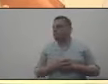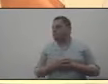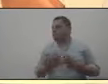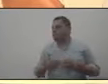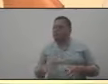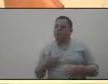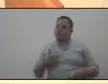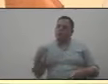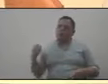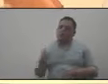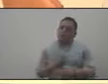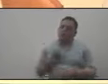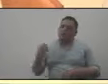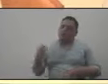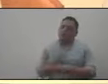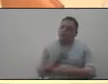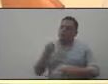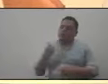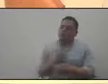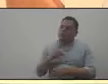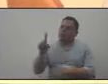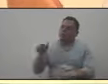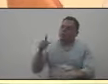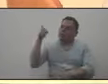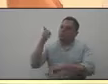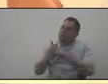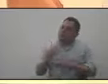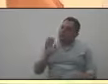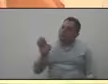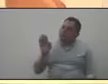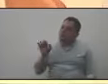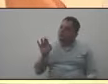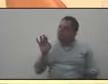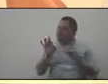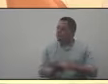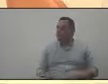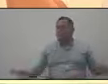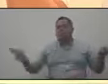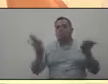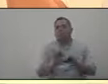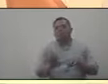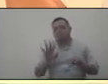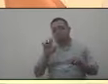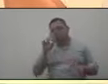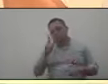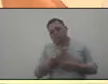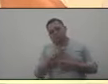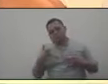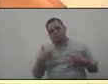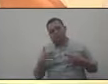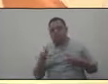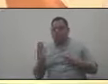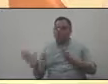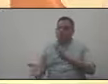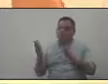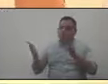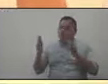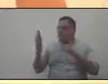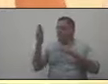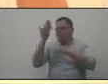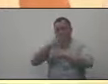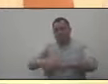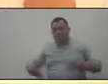desgaste era hacerle entender a ese mandatario la importancia de la salud, porque el mandatario estaba más enfocado en obras, en vías, en las